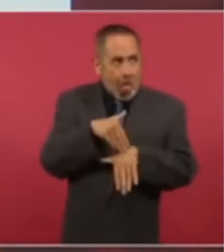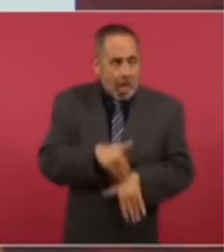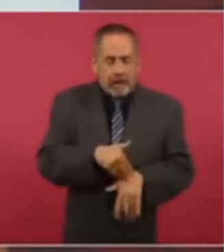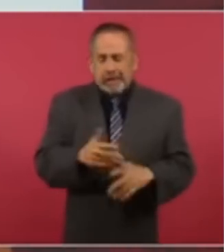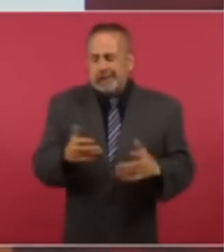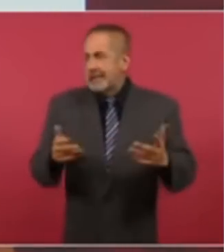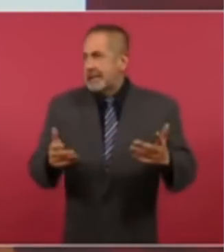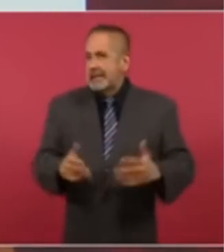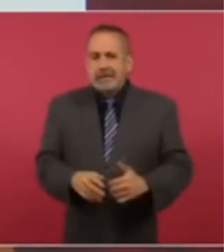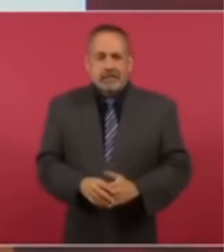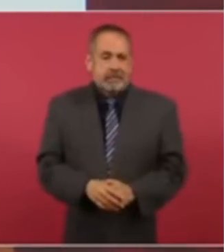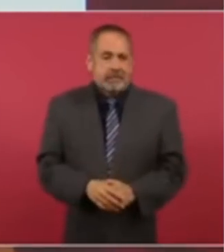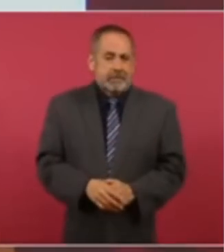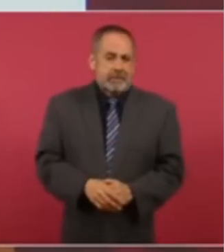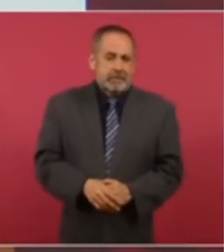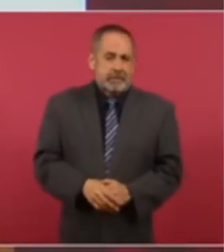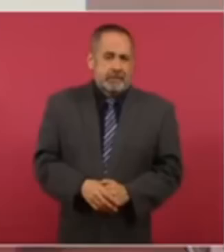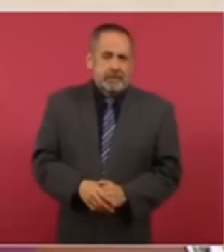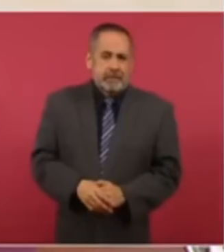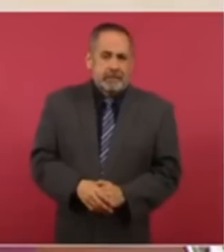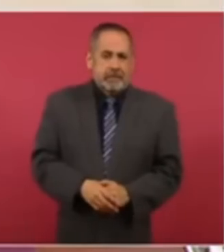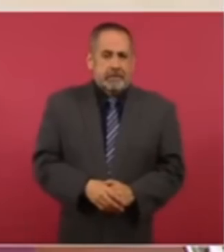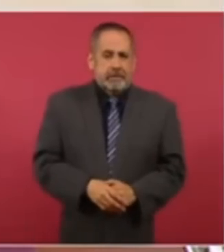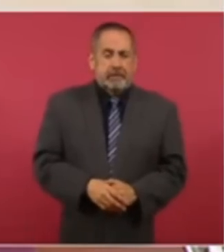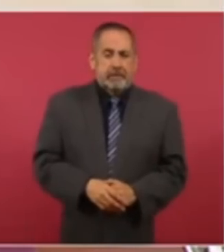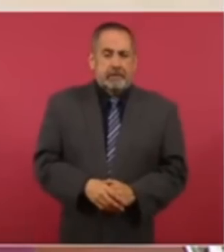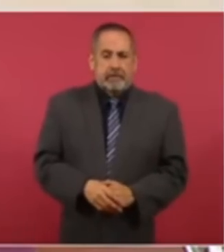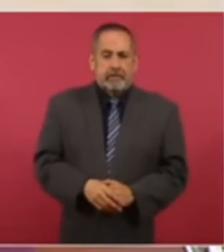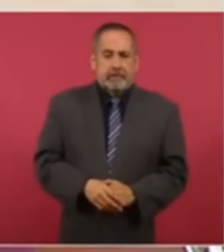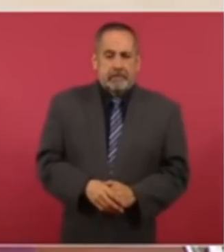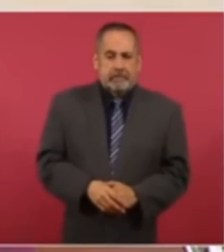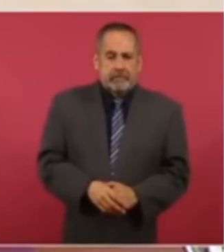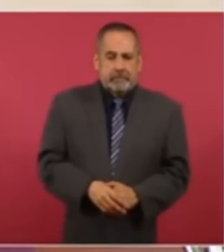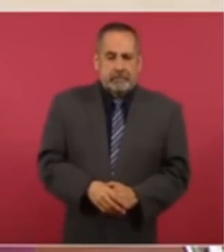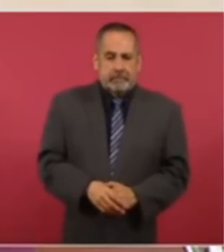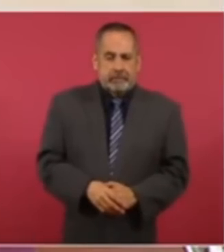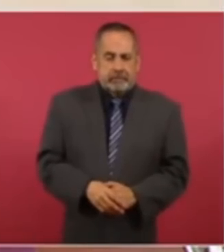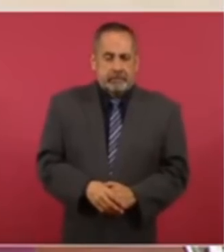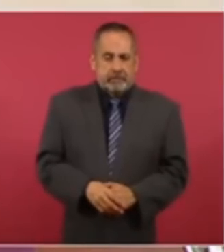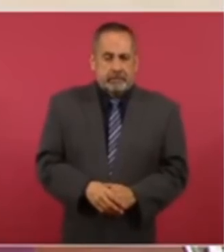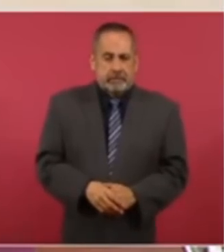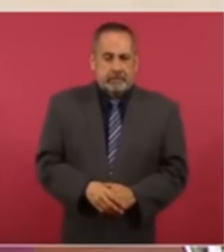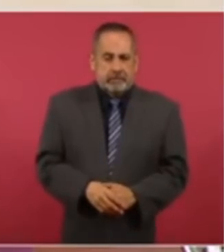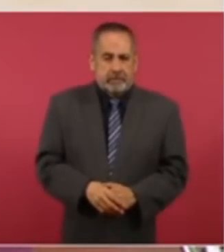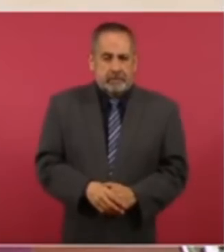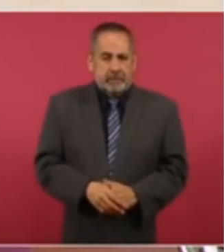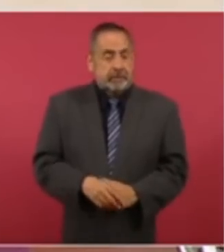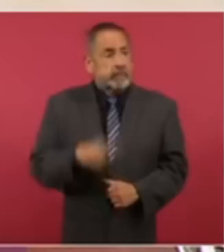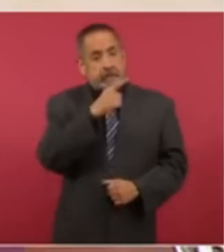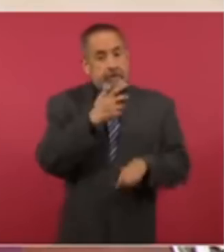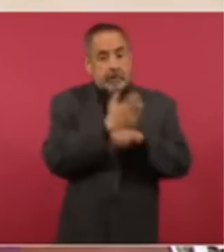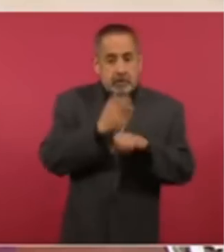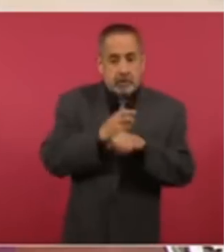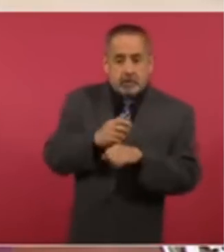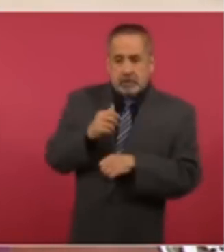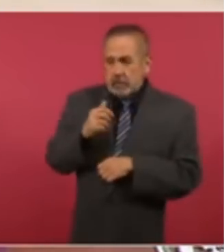presidente de México que le dice sus cosas a la cara, le reprocha que ellos no hacen nada. Ningún presidente se